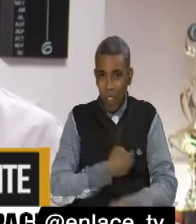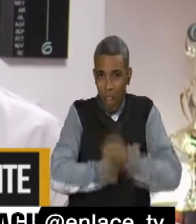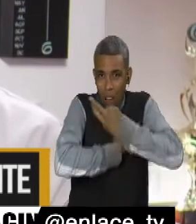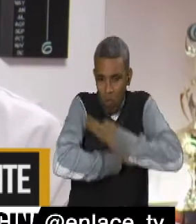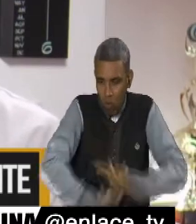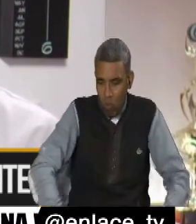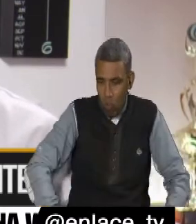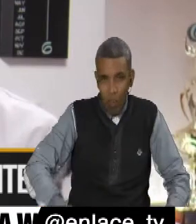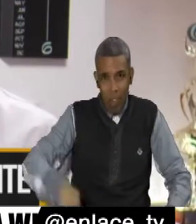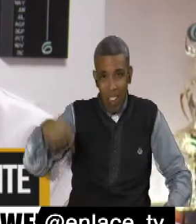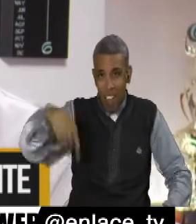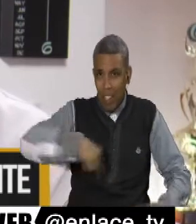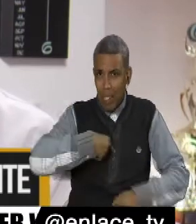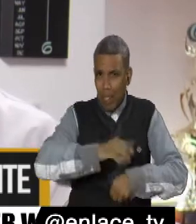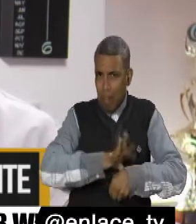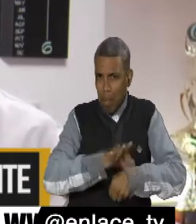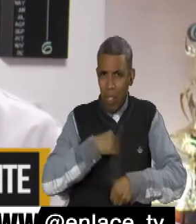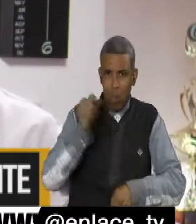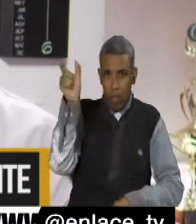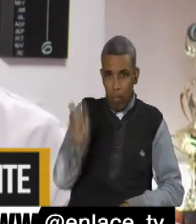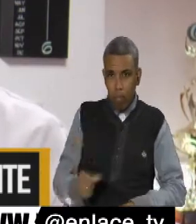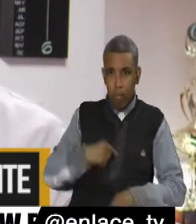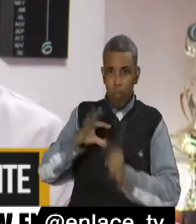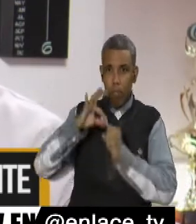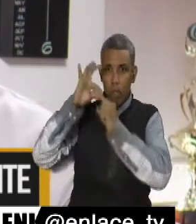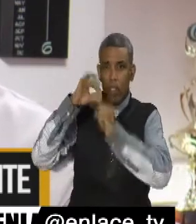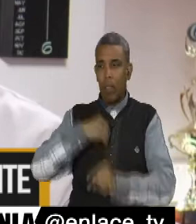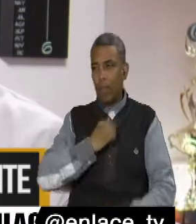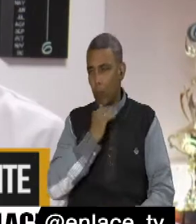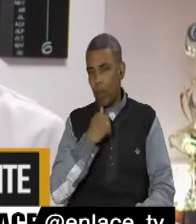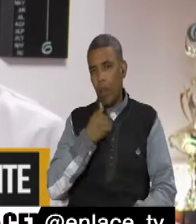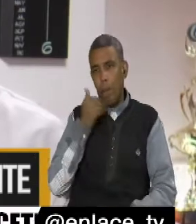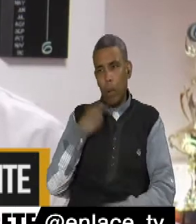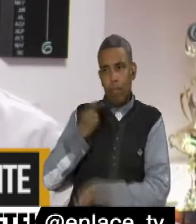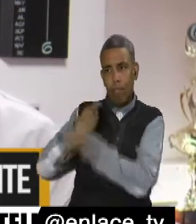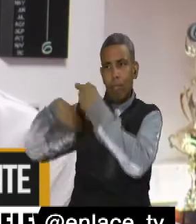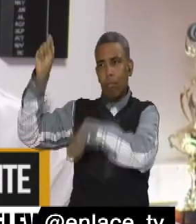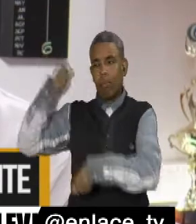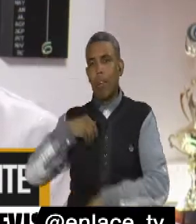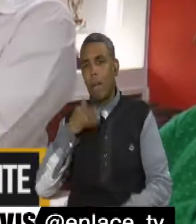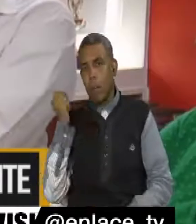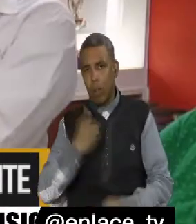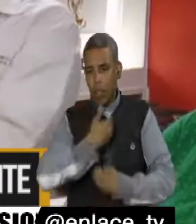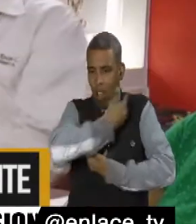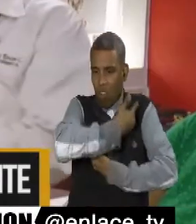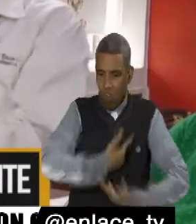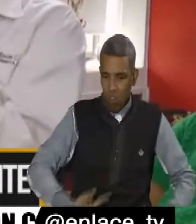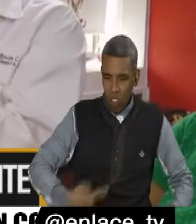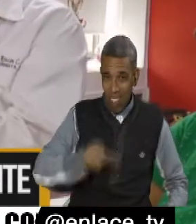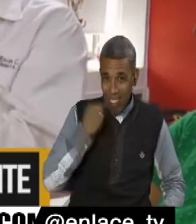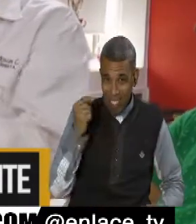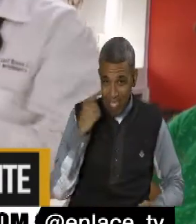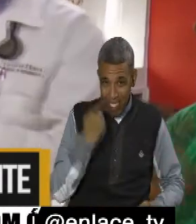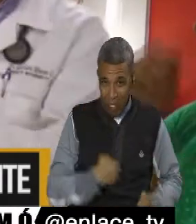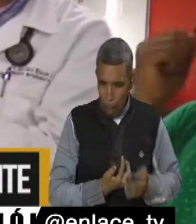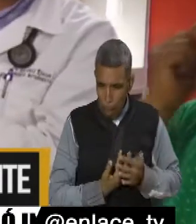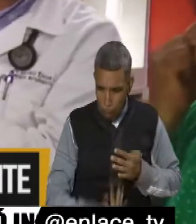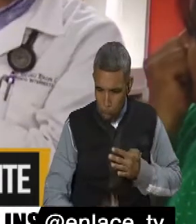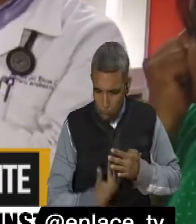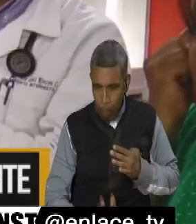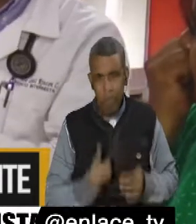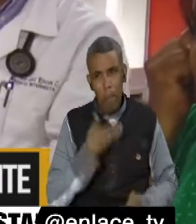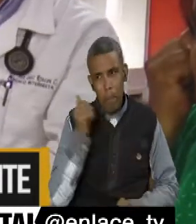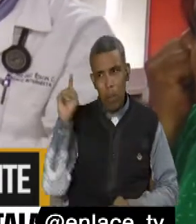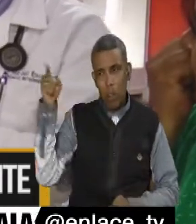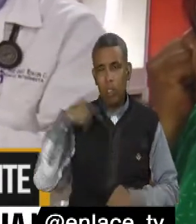que no contamos en la institución, por eso decidimos enviarlo en horas de la madrugada para la ciudad de Bucaramanga. El profesional de la salud también habló de las